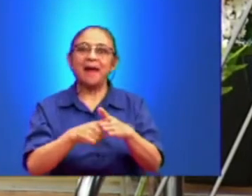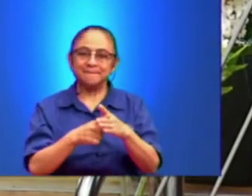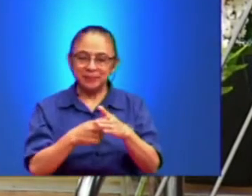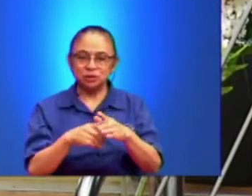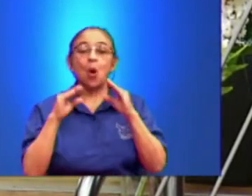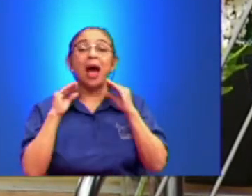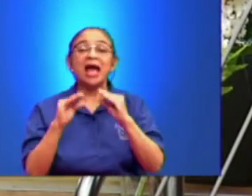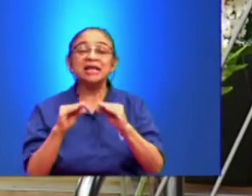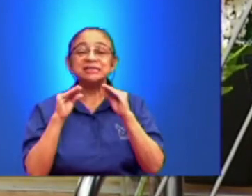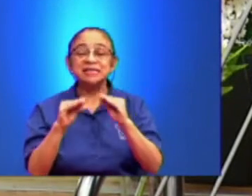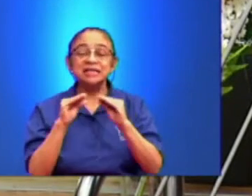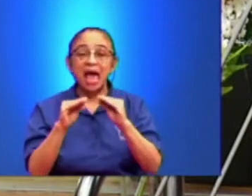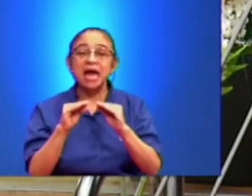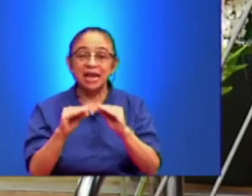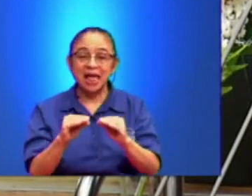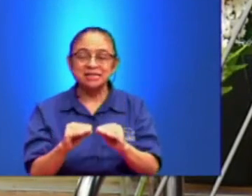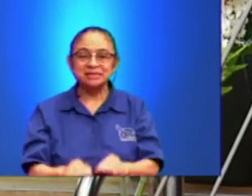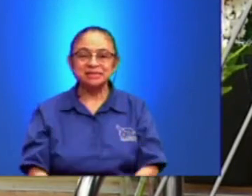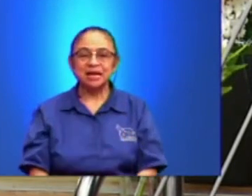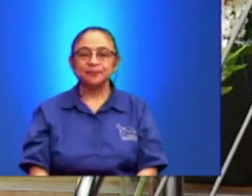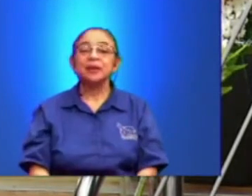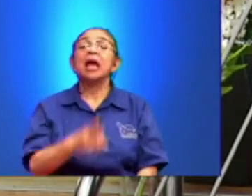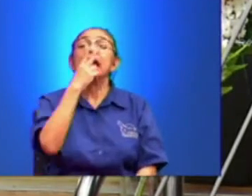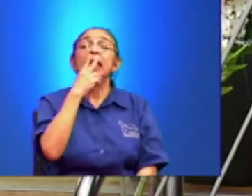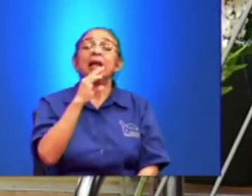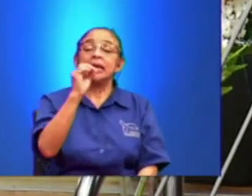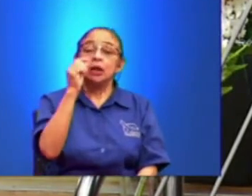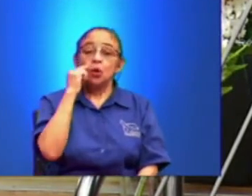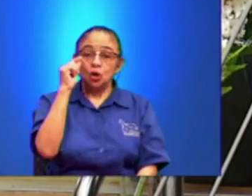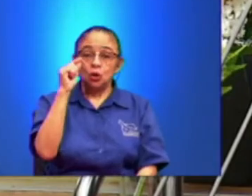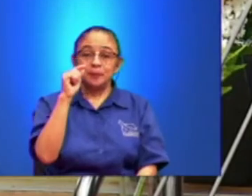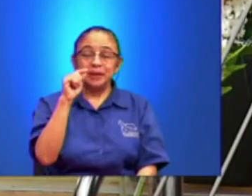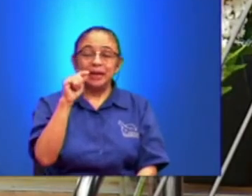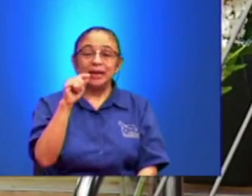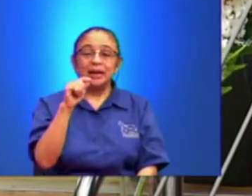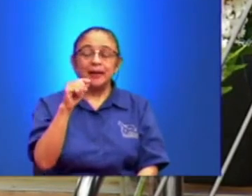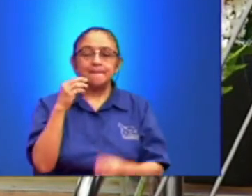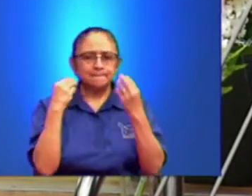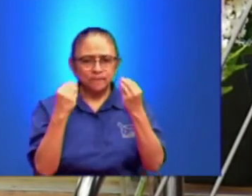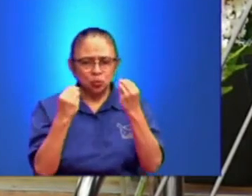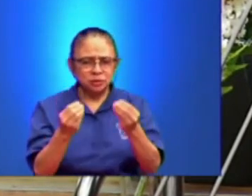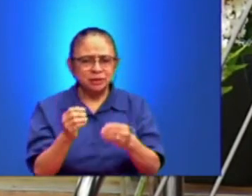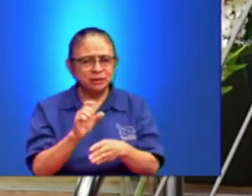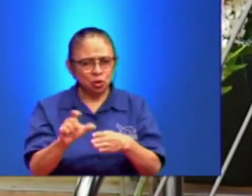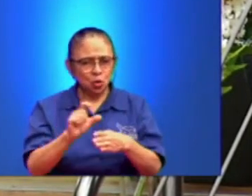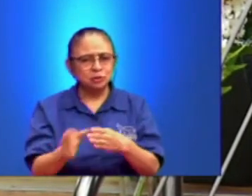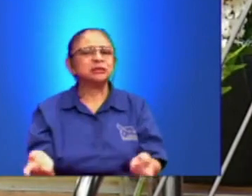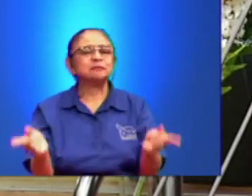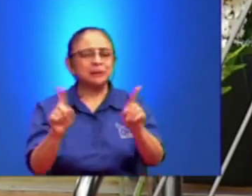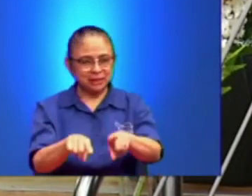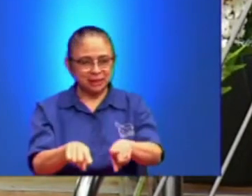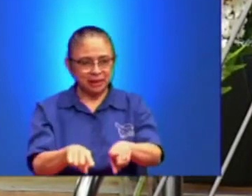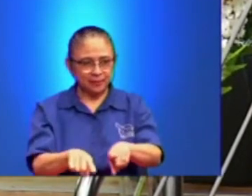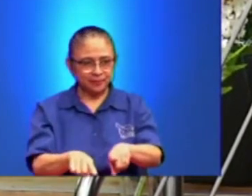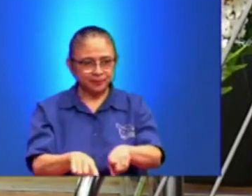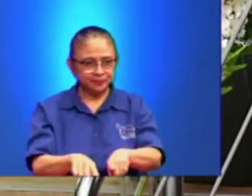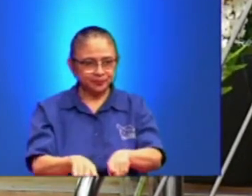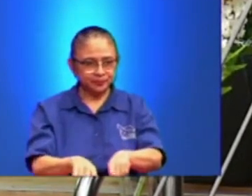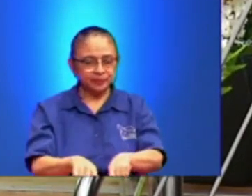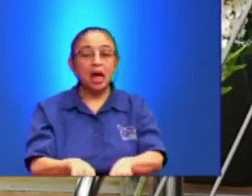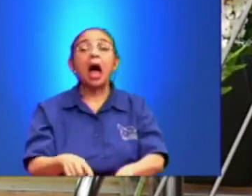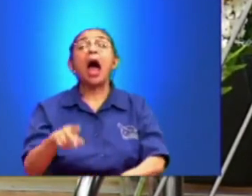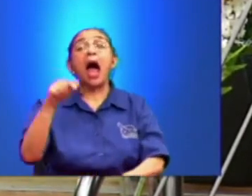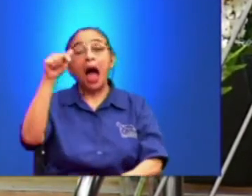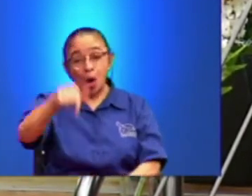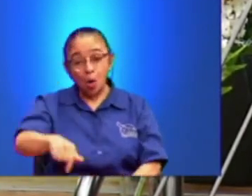a enseñarles que el hijo del hombre debía padecer muchas cosas ahora vamos a anunciar